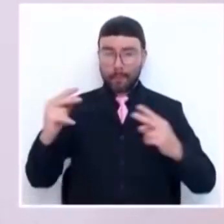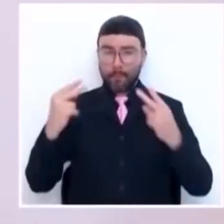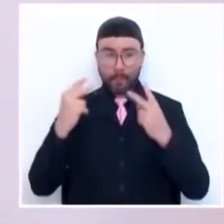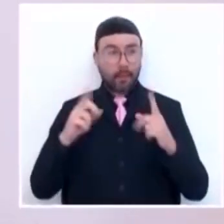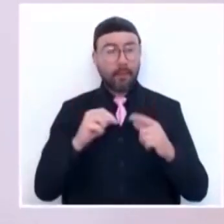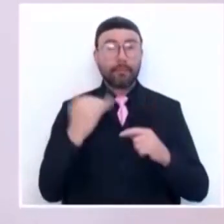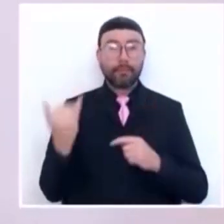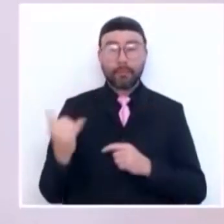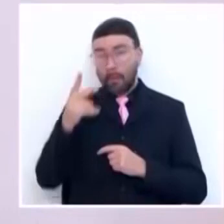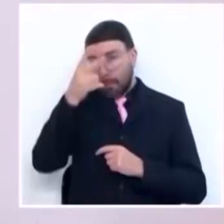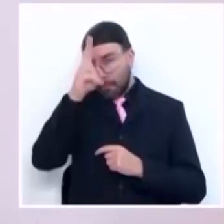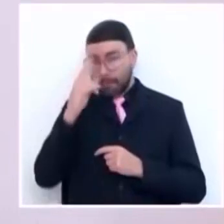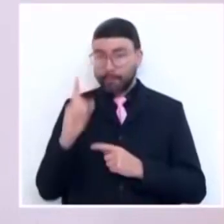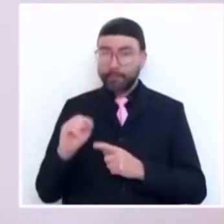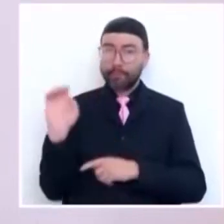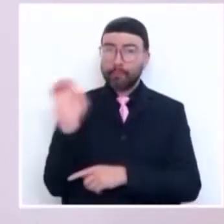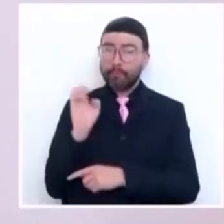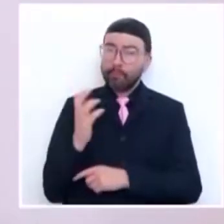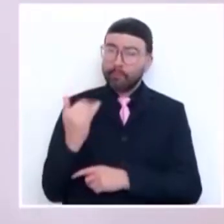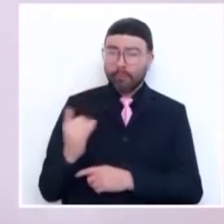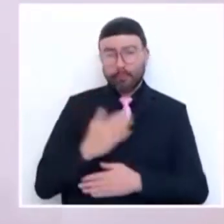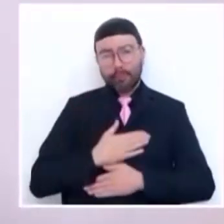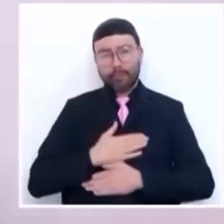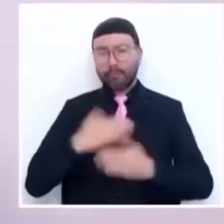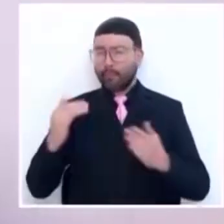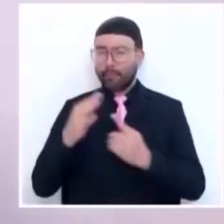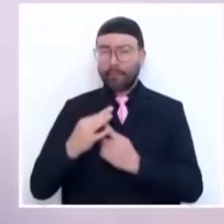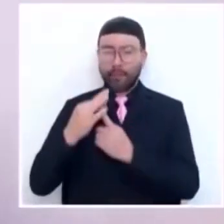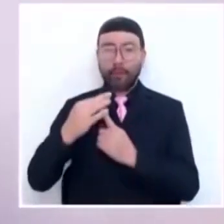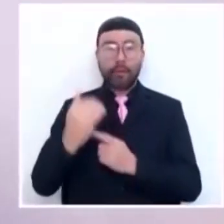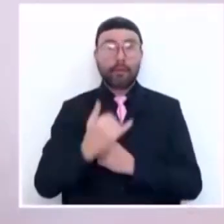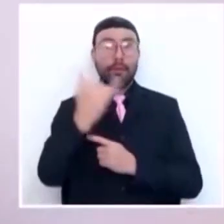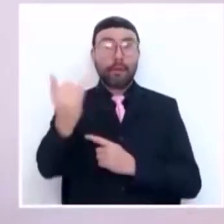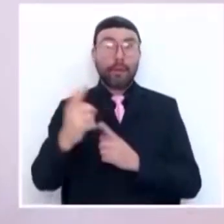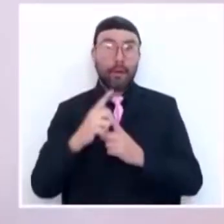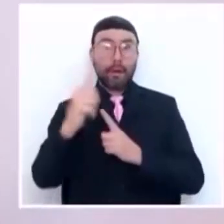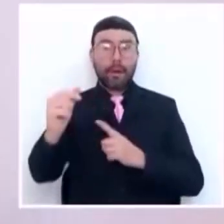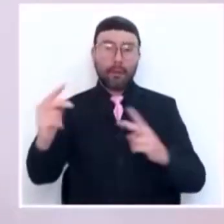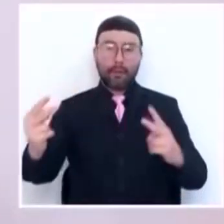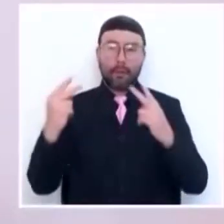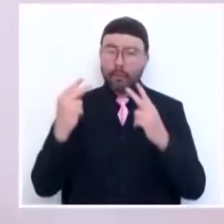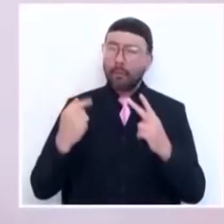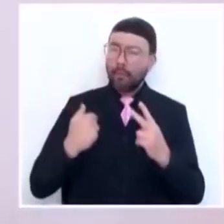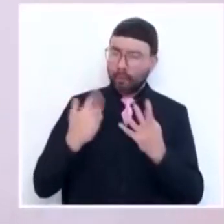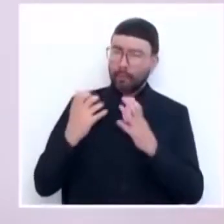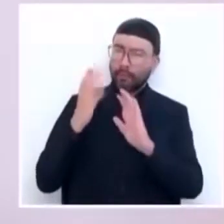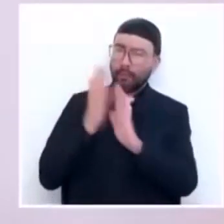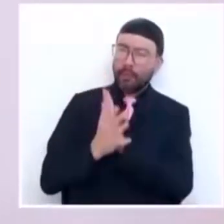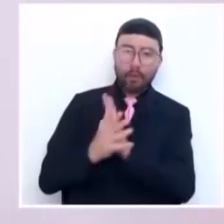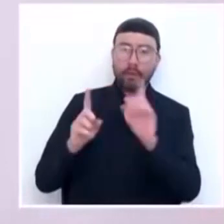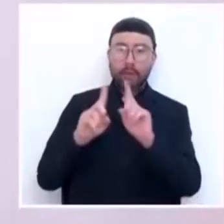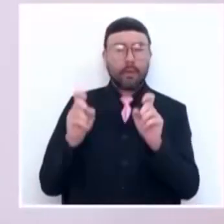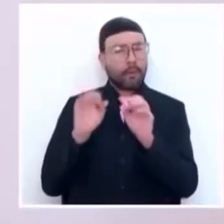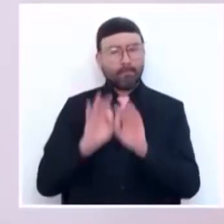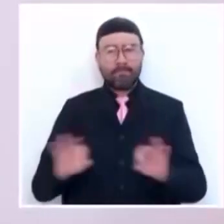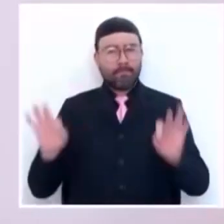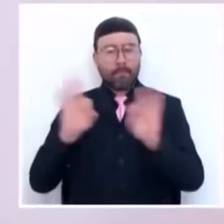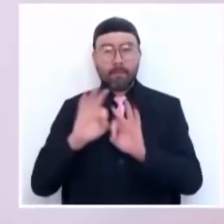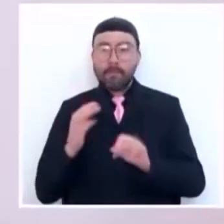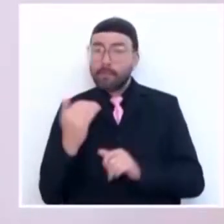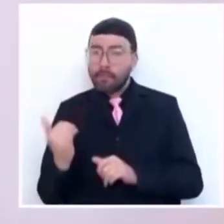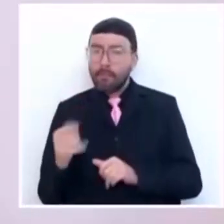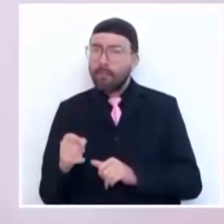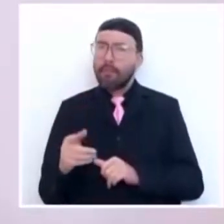Perú y en Ecuador. Un saludo muy especial, un saludo desde la distancia. Y vamos a hablar de un tema pues maravilloso, que